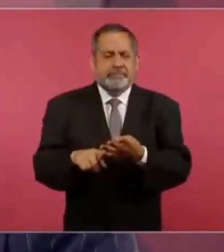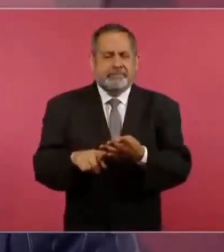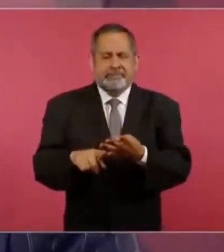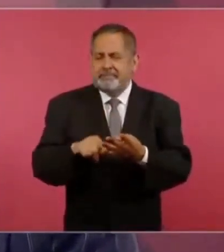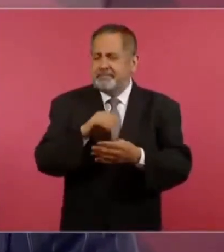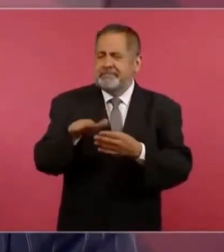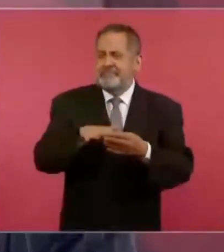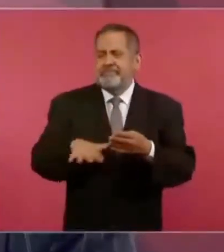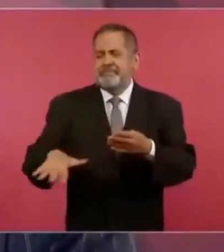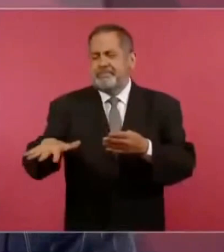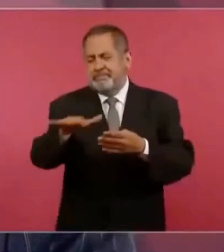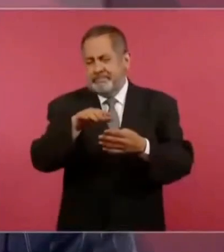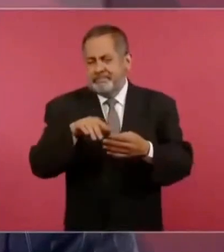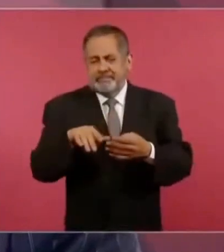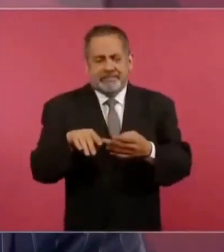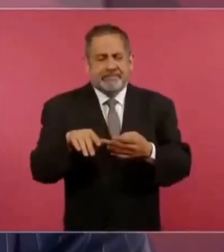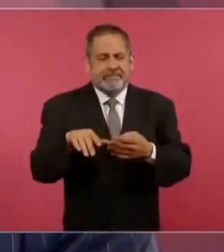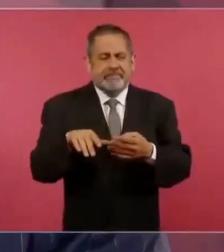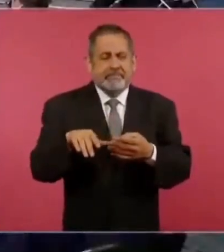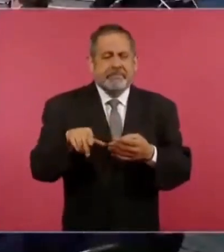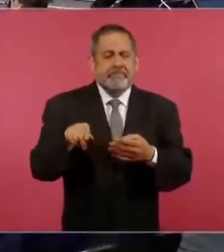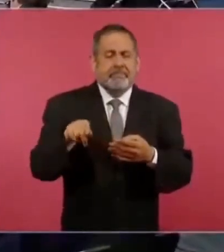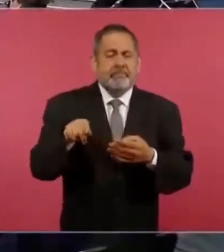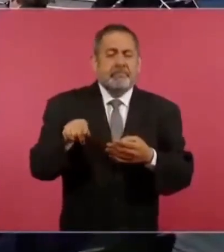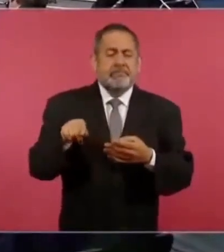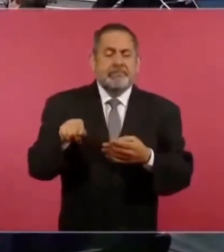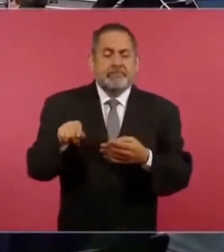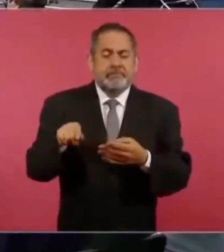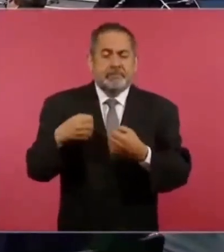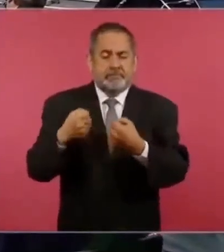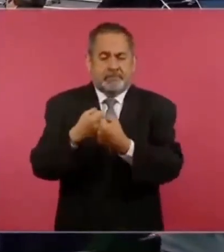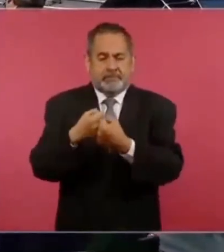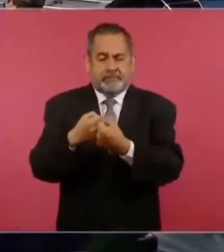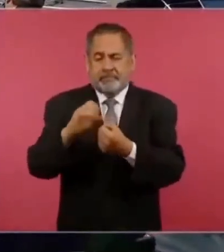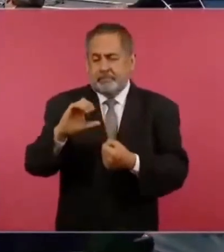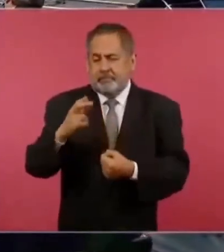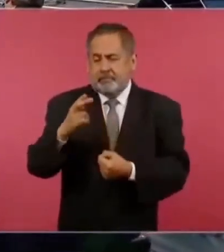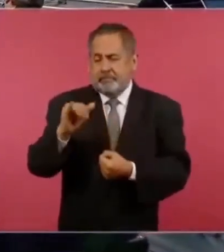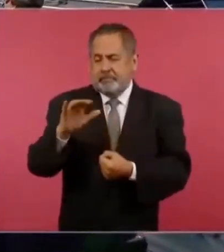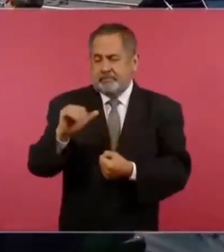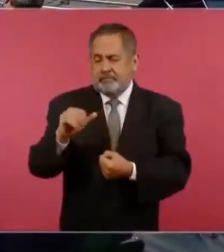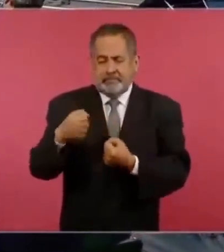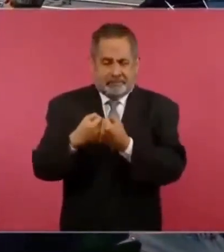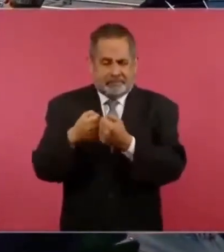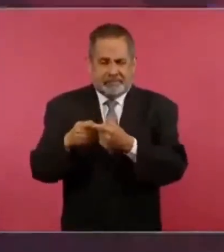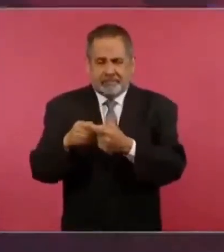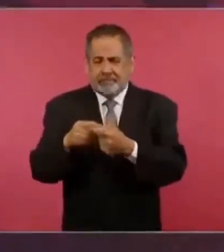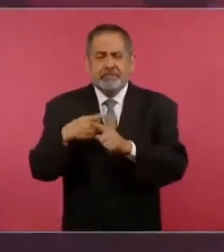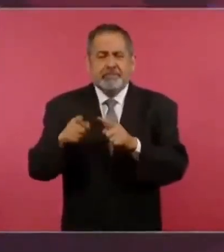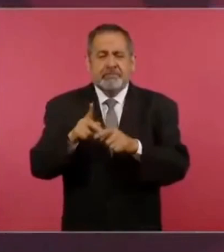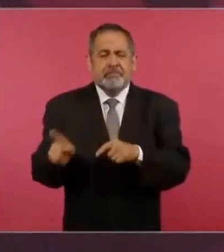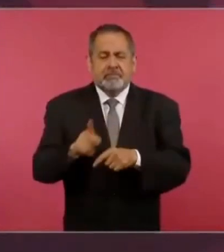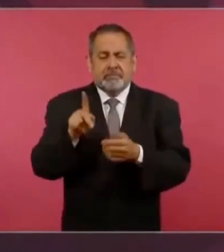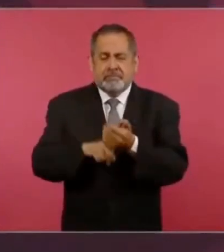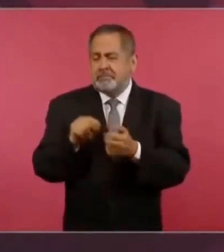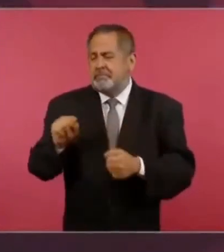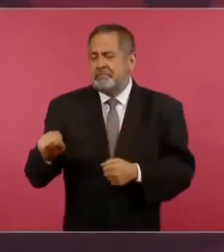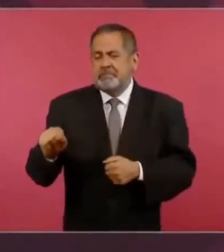todo lo que es la frontera chica, todos los pueblos,